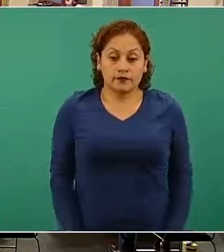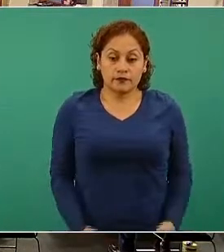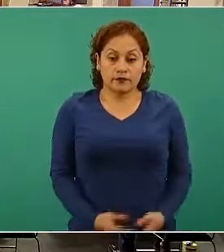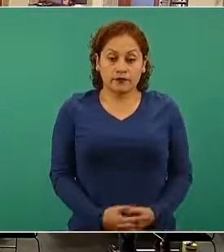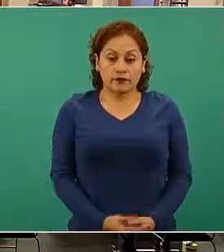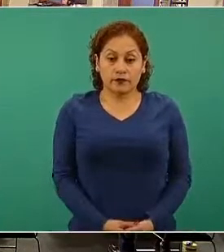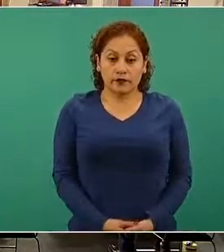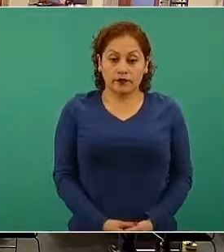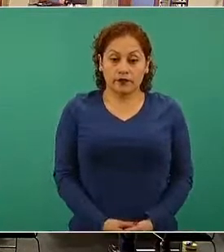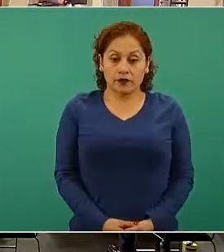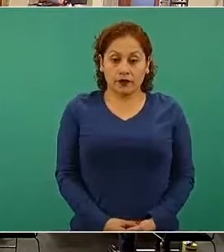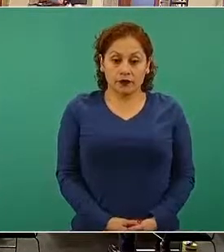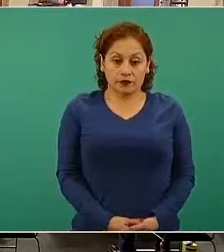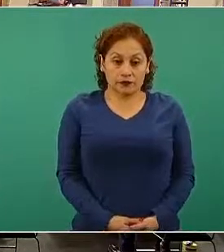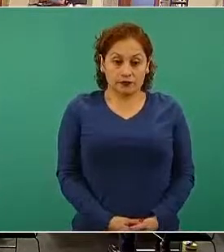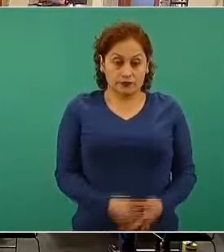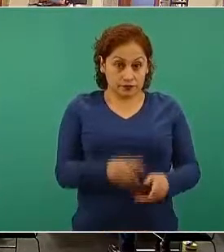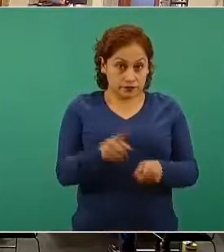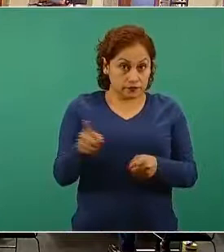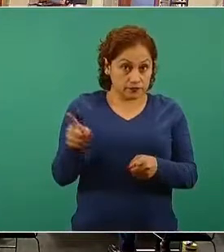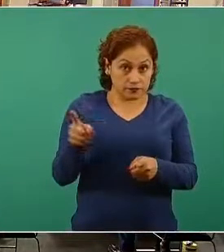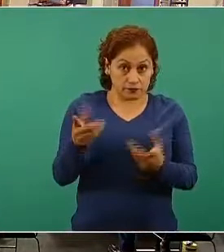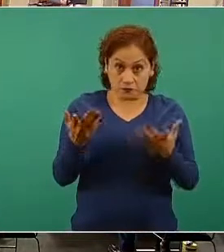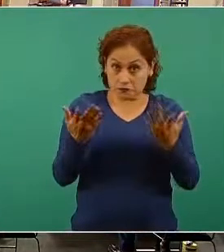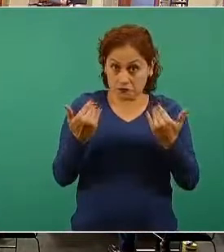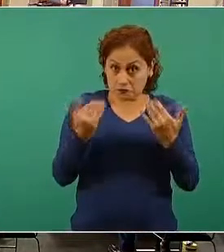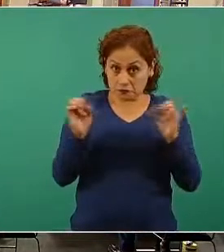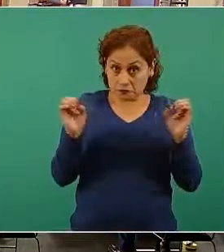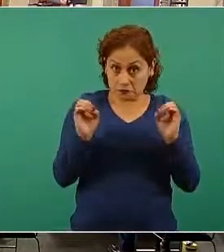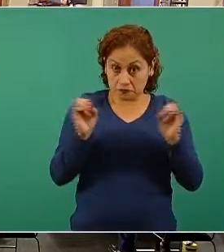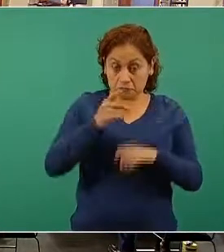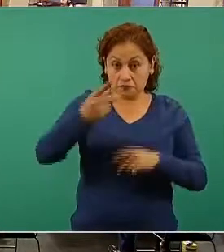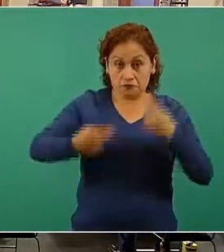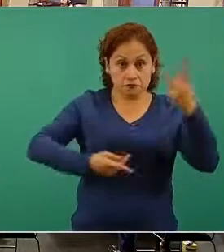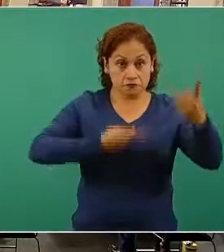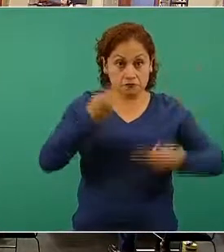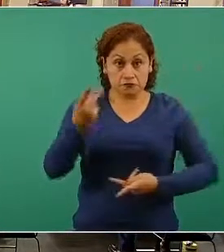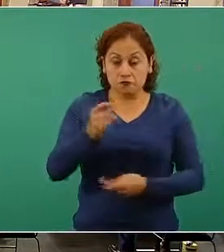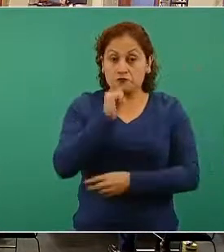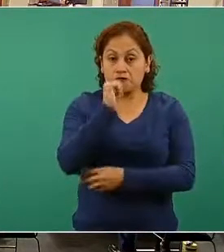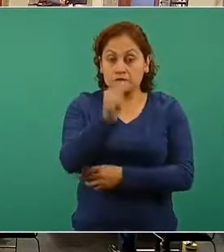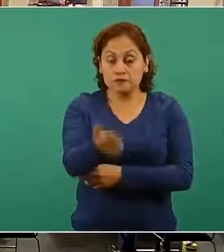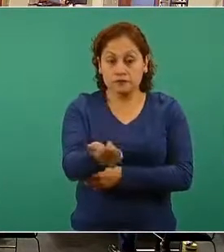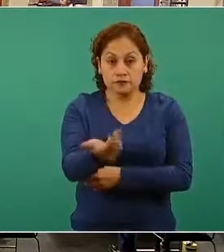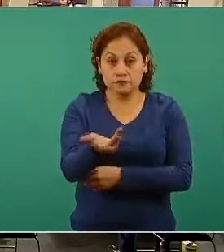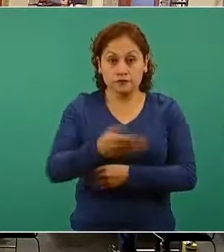Bien, ustedes me avisan si no tendríamos entonces ya más preguntas para el día de hoy.